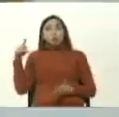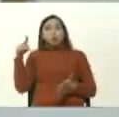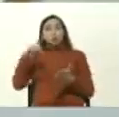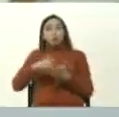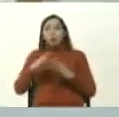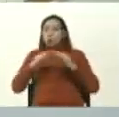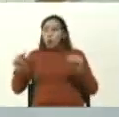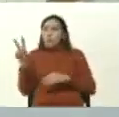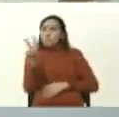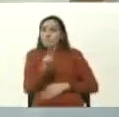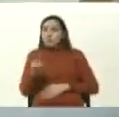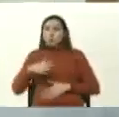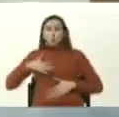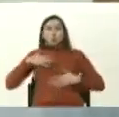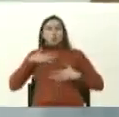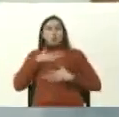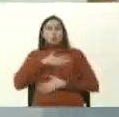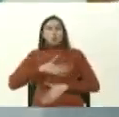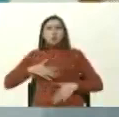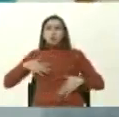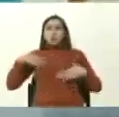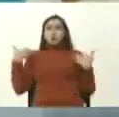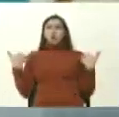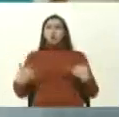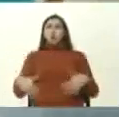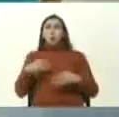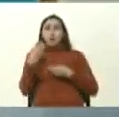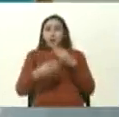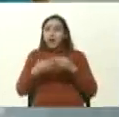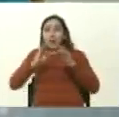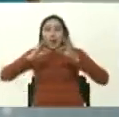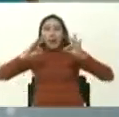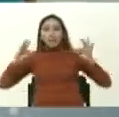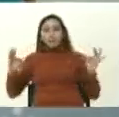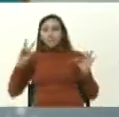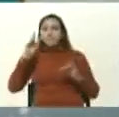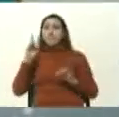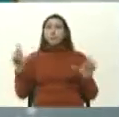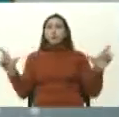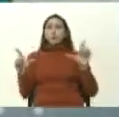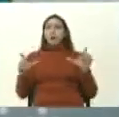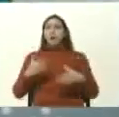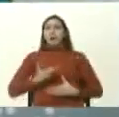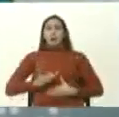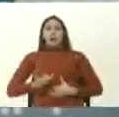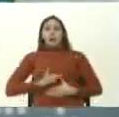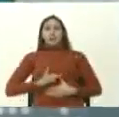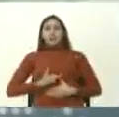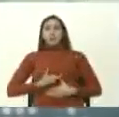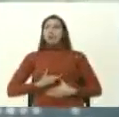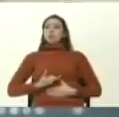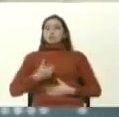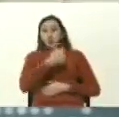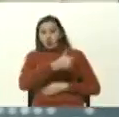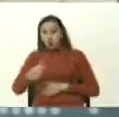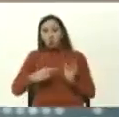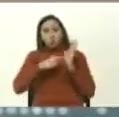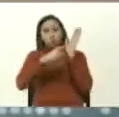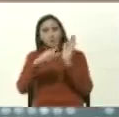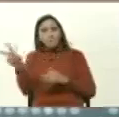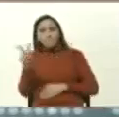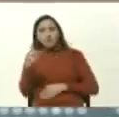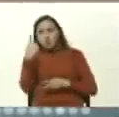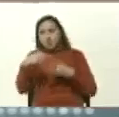toda disfrutó, gozó con esas Olimpiadas, viendo las medallas que recibió Venezuela en